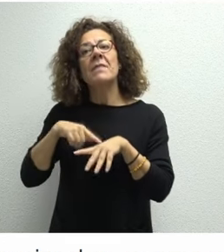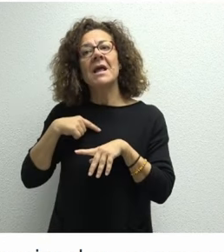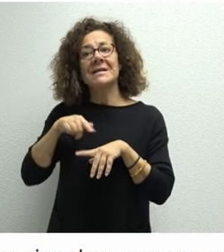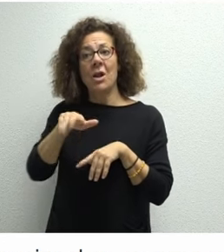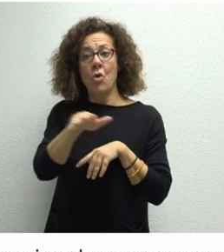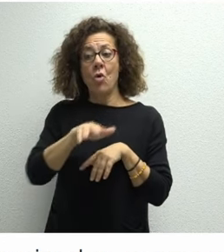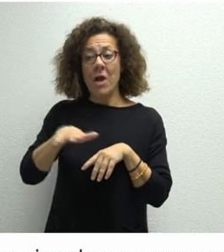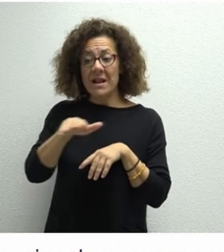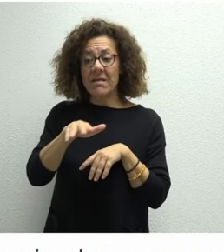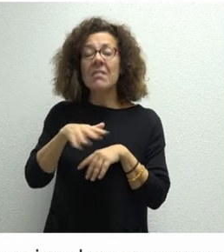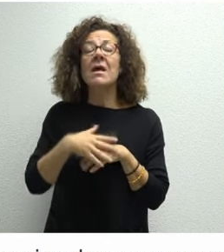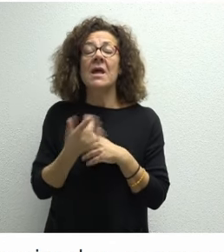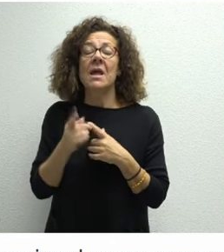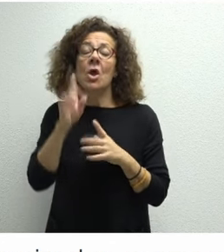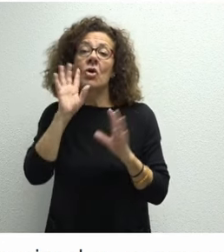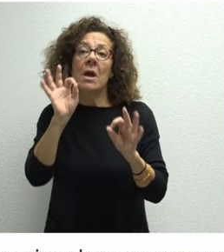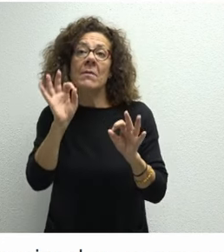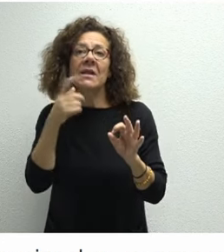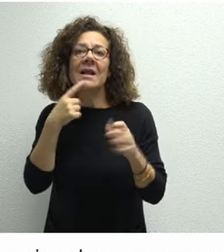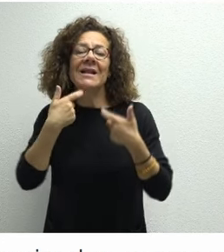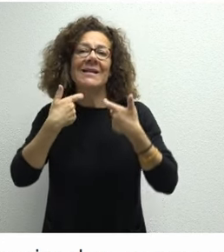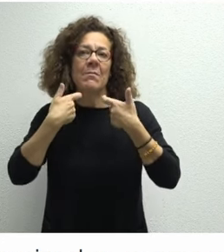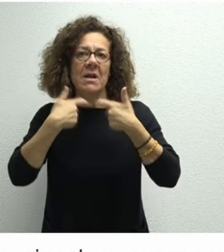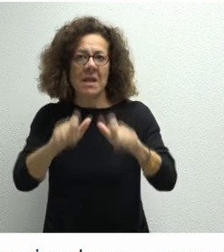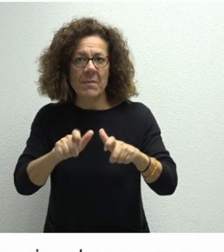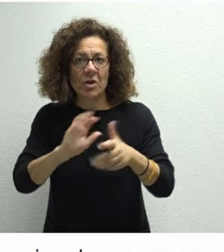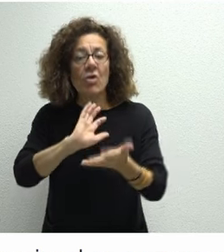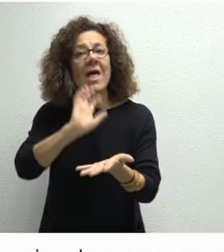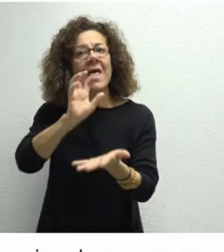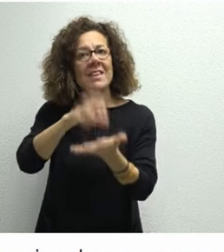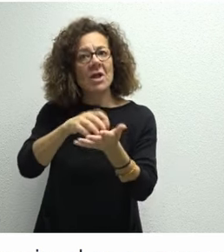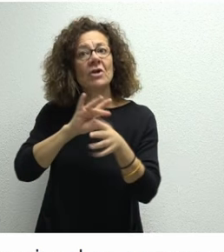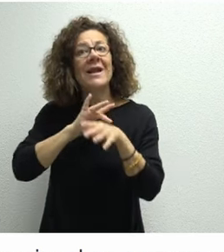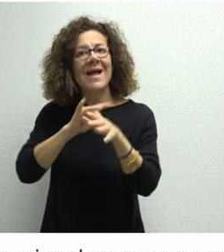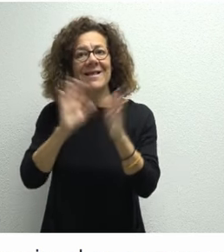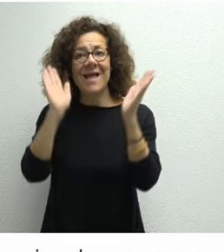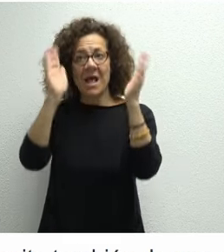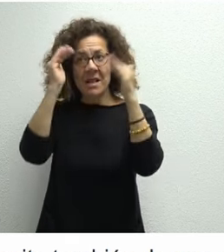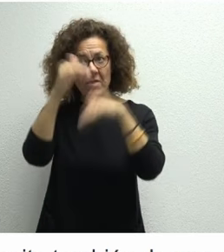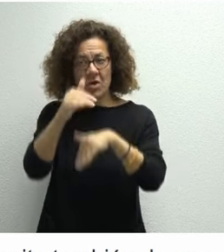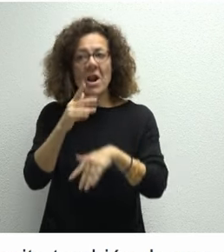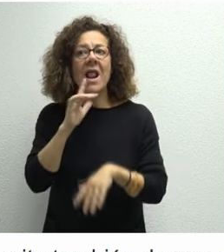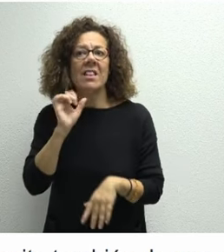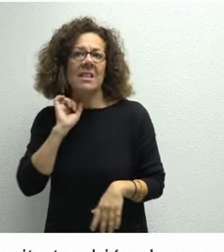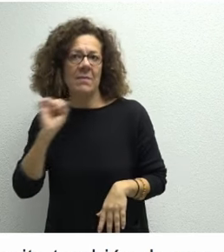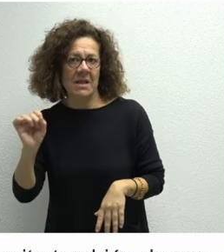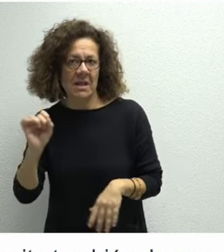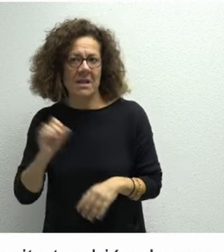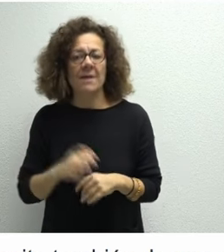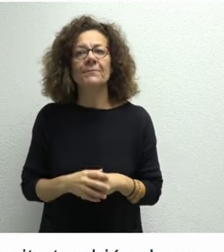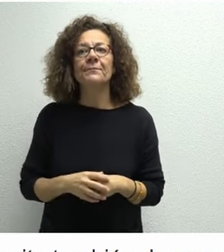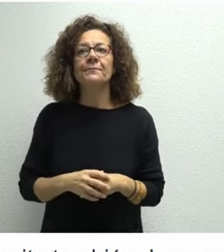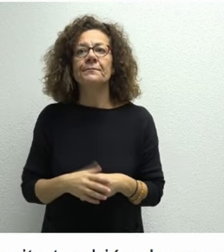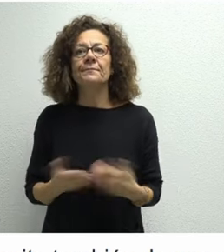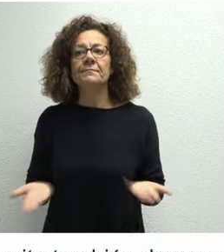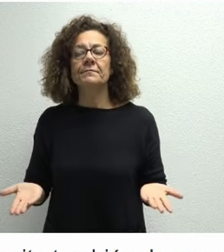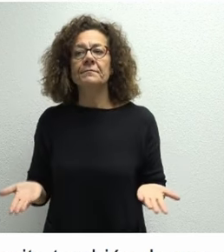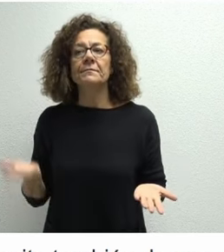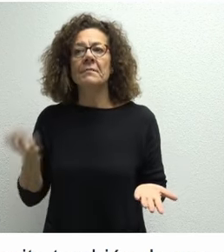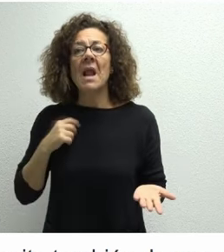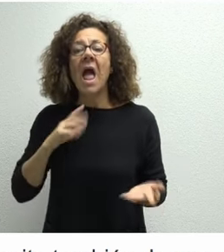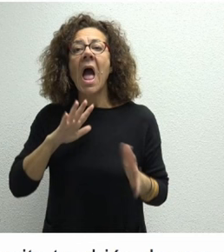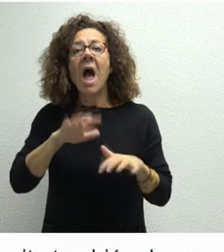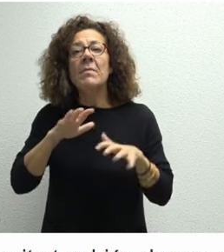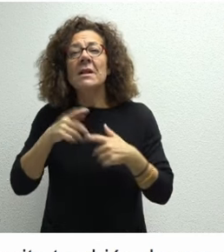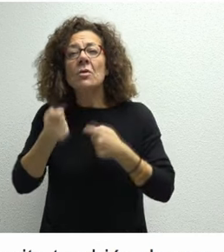localidad y Y por supuesto departamento de de centros de la agencia de atención a la a la dependencia no eh qué vamos